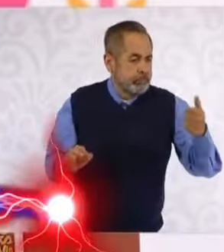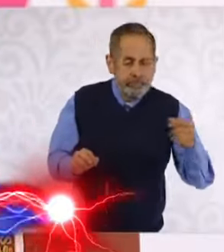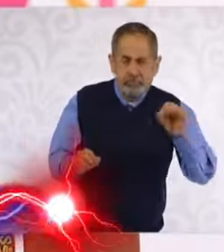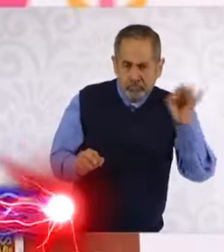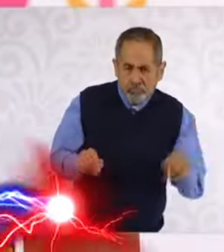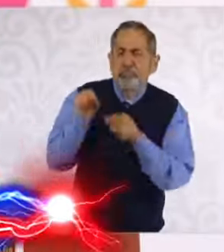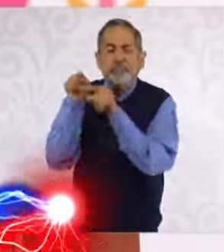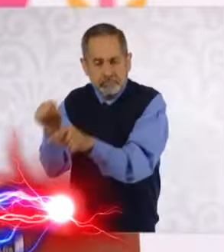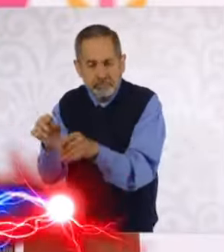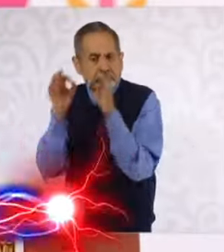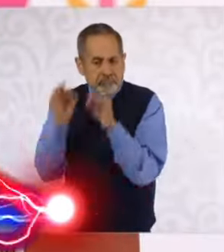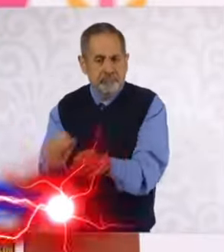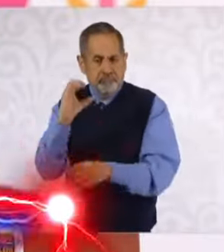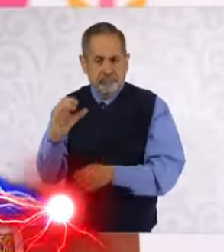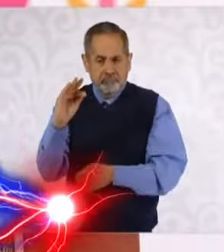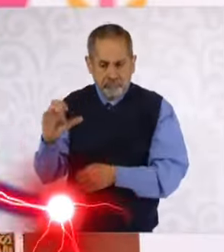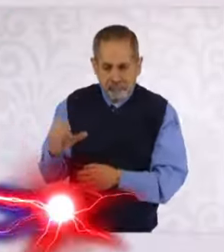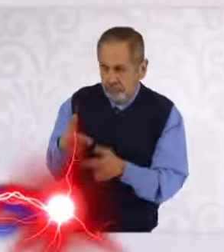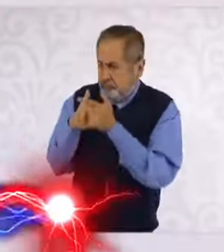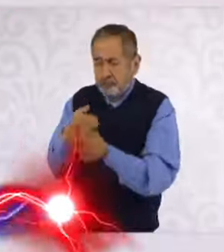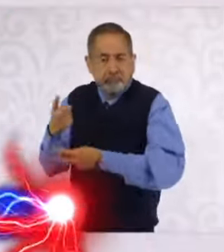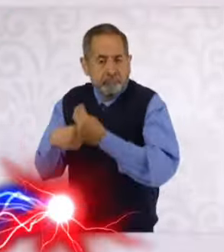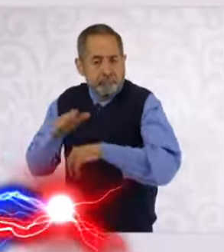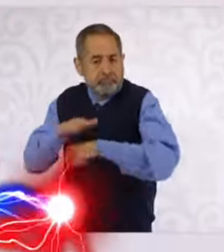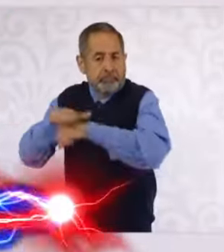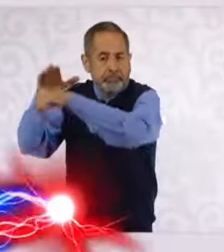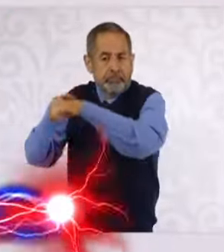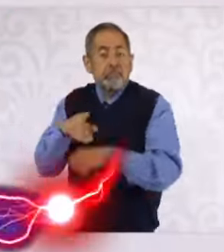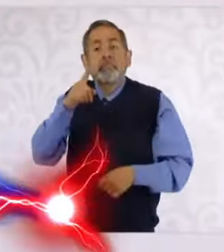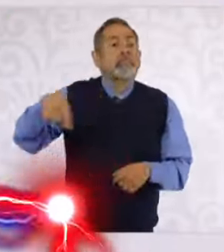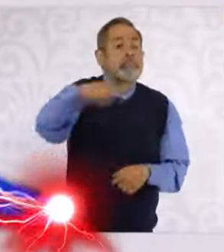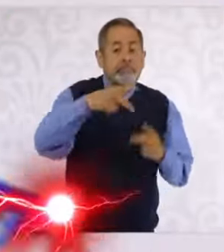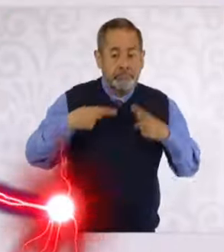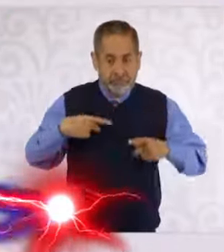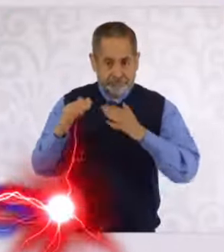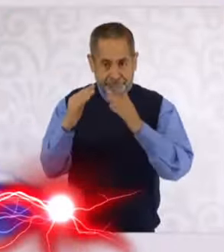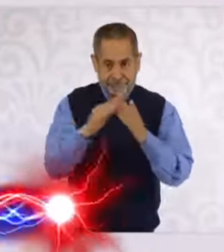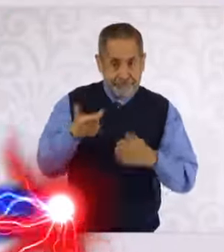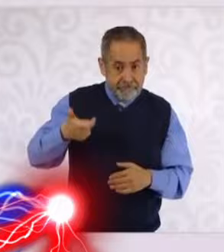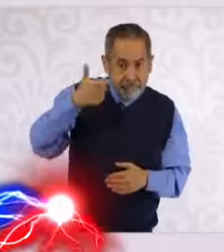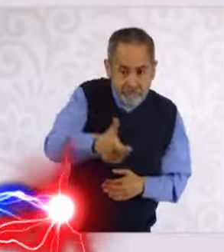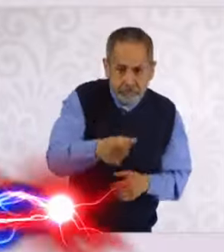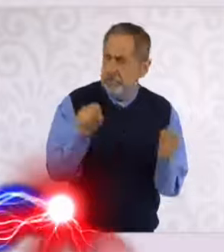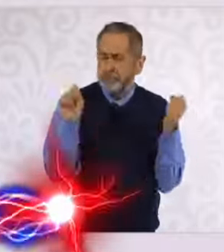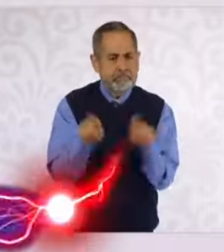las tarifas a todas y a todos los mexicanos se van a mantener en términos reales y va a continuar el subsidio,